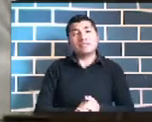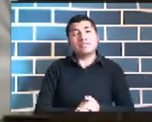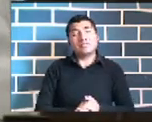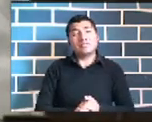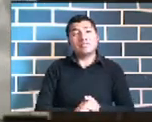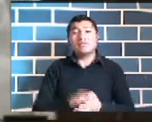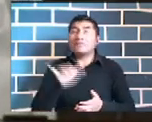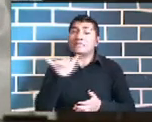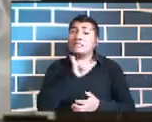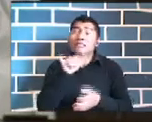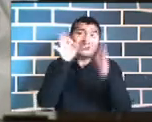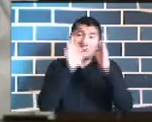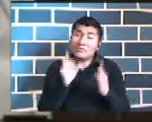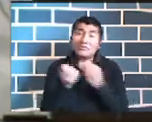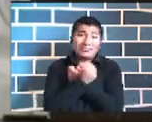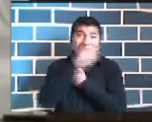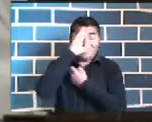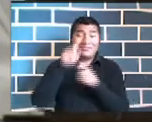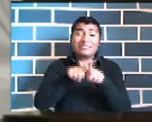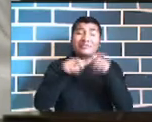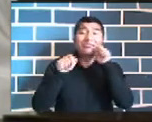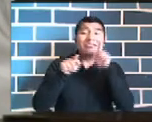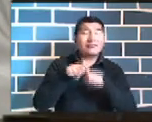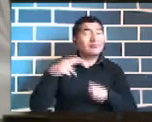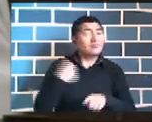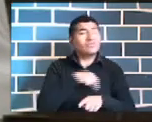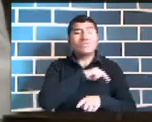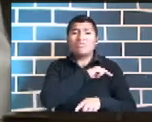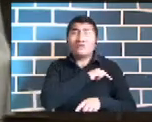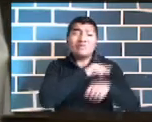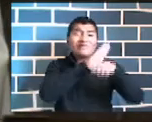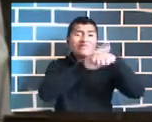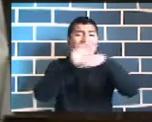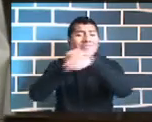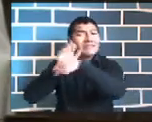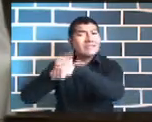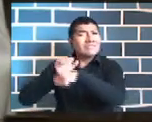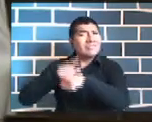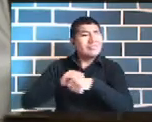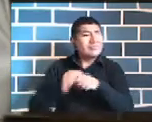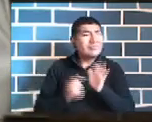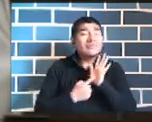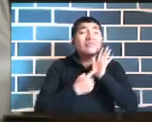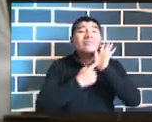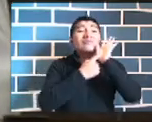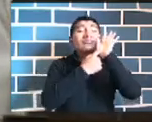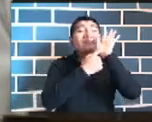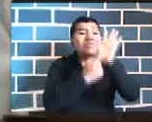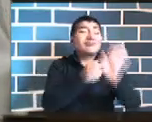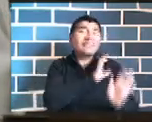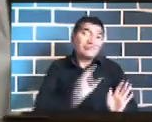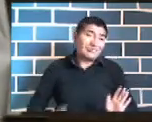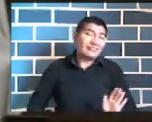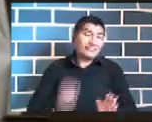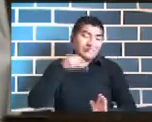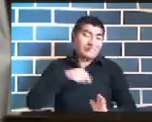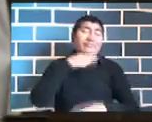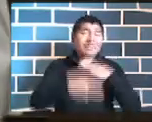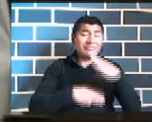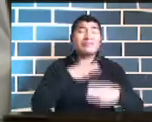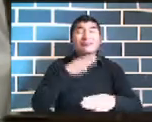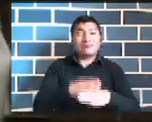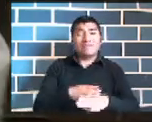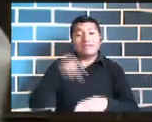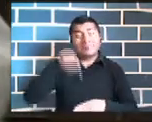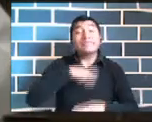De igual manera, queridos hermanos, nosotros estamos llamados a ser presente a Cristo en este mundo.